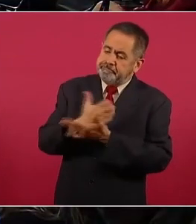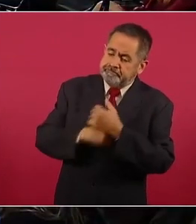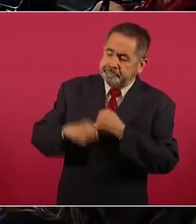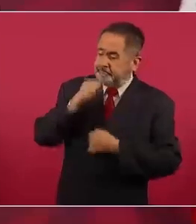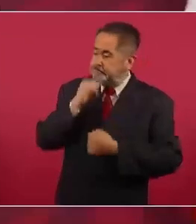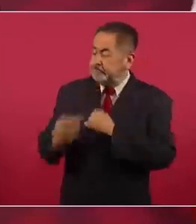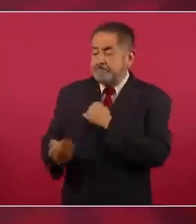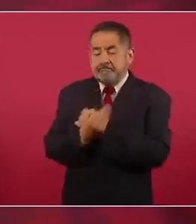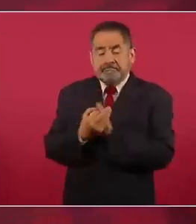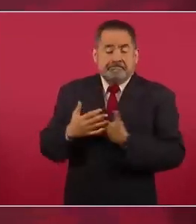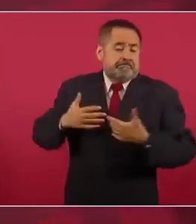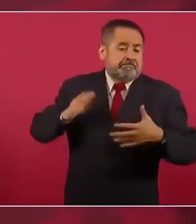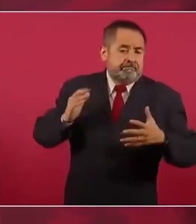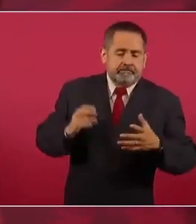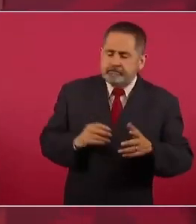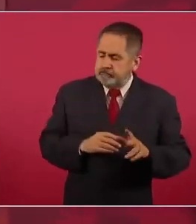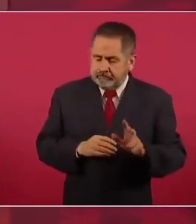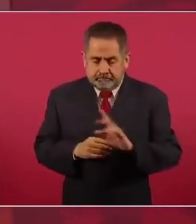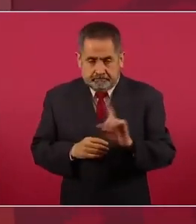al amparo del poder público,